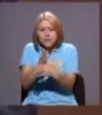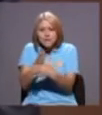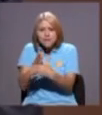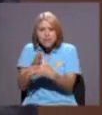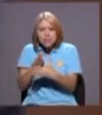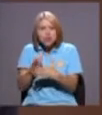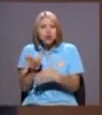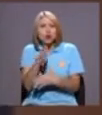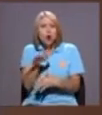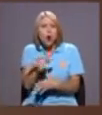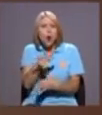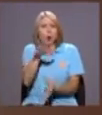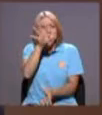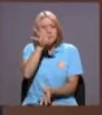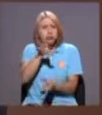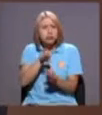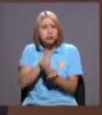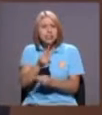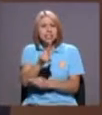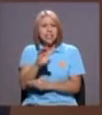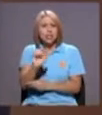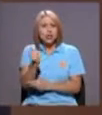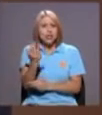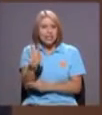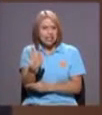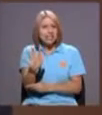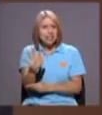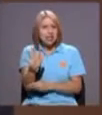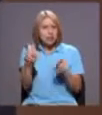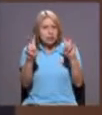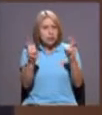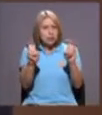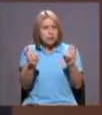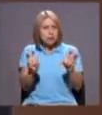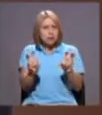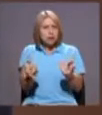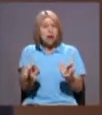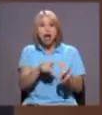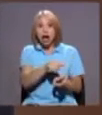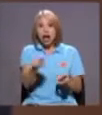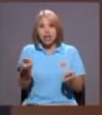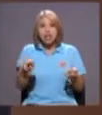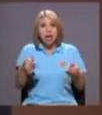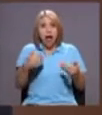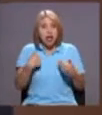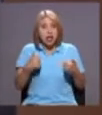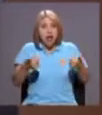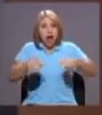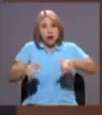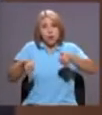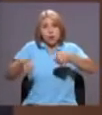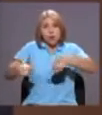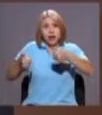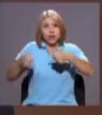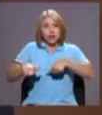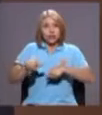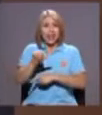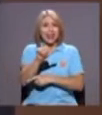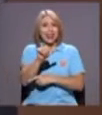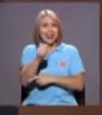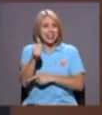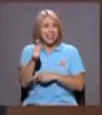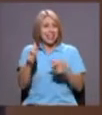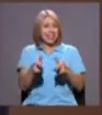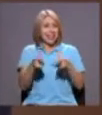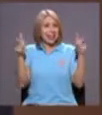si uno ve los incisos de algunos de ellos, donde hay acuerdos en 10 grandes temas